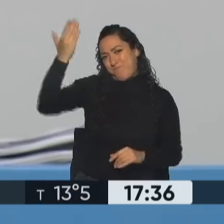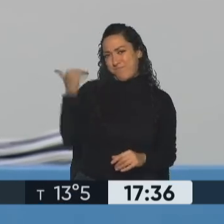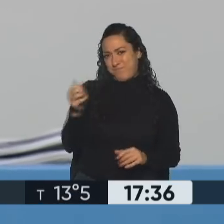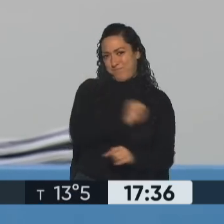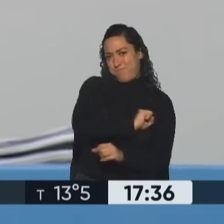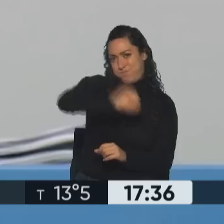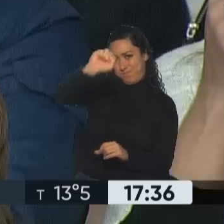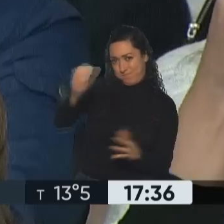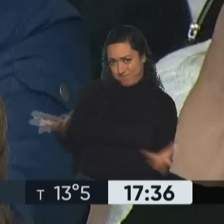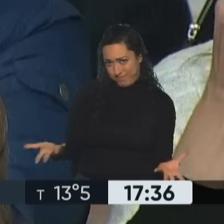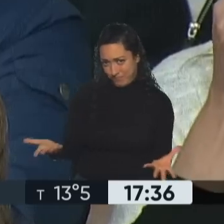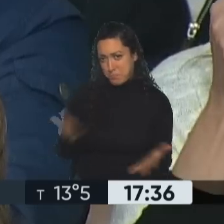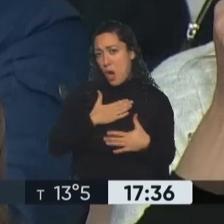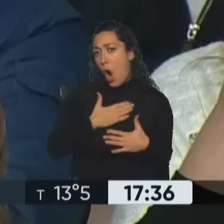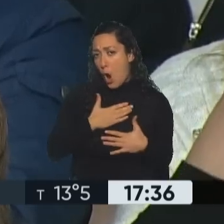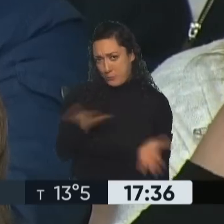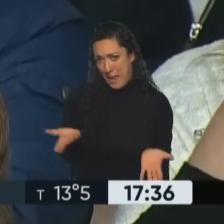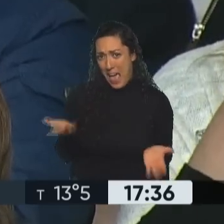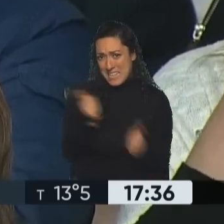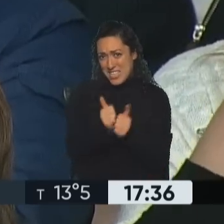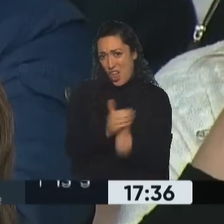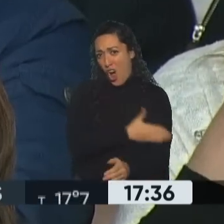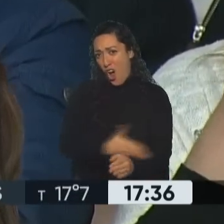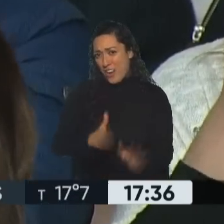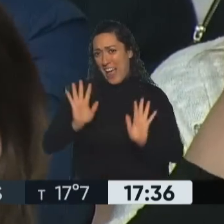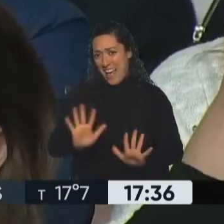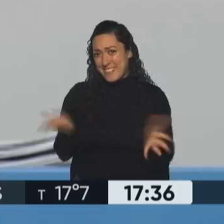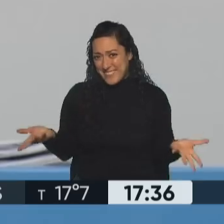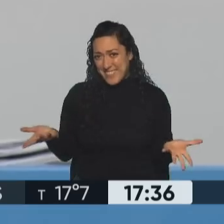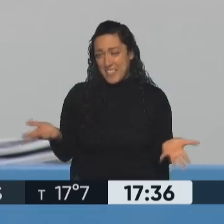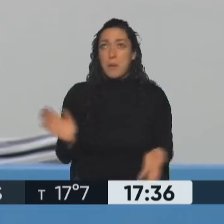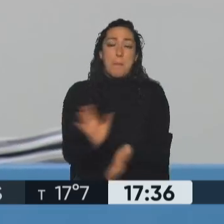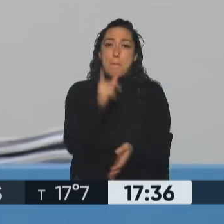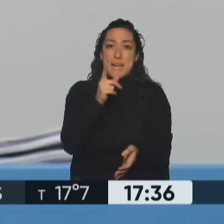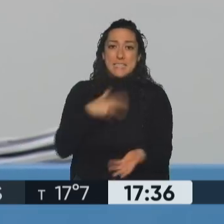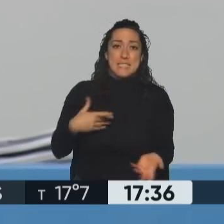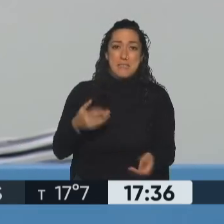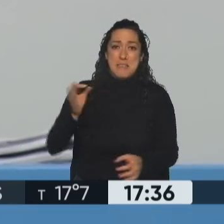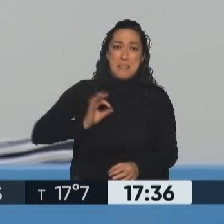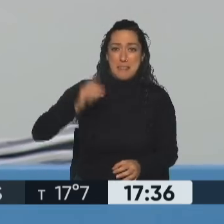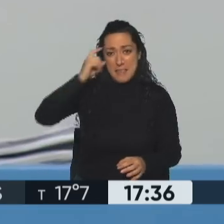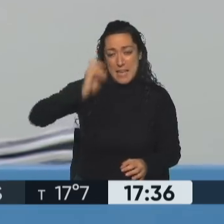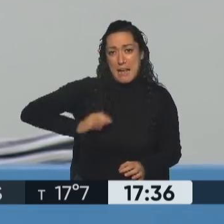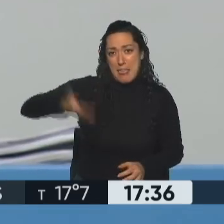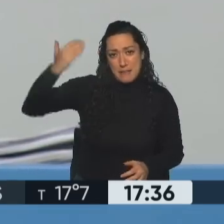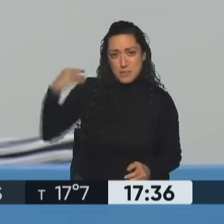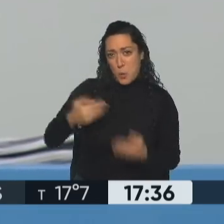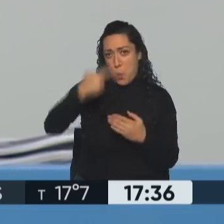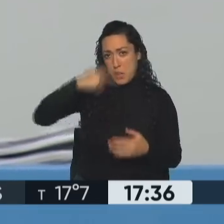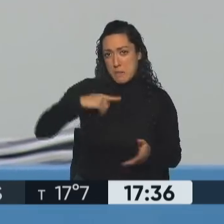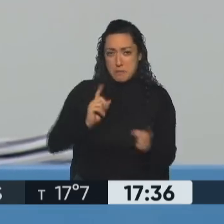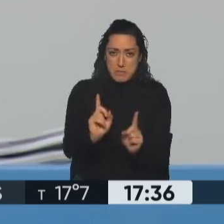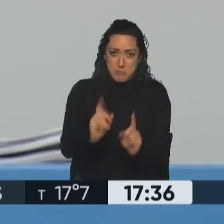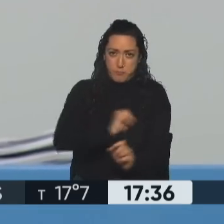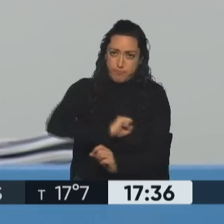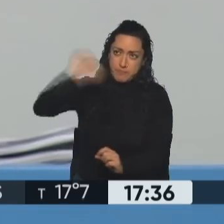una inflación que nos es propia, histórica y que casi integra el ADN de las últimas décadas. ¿Cuál es la diferencia? ¿Ustedes se